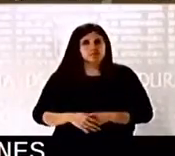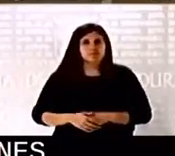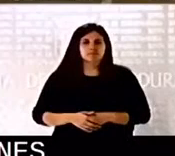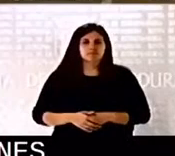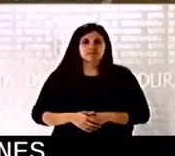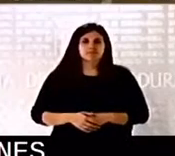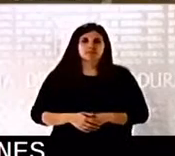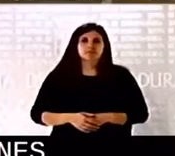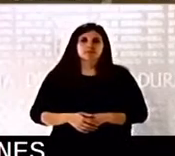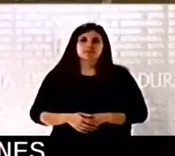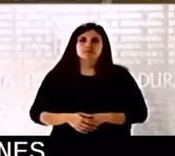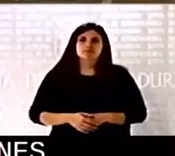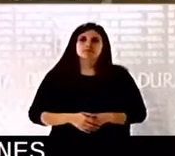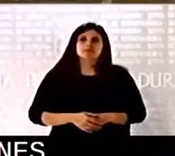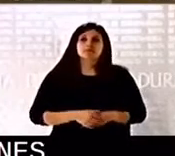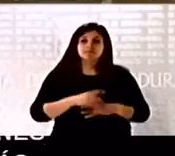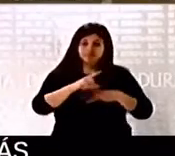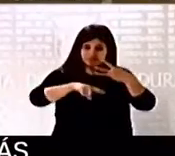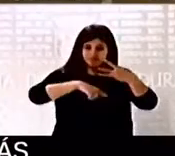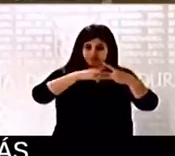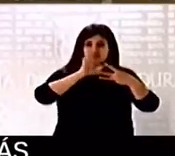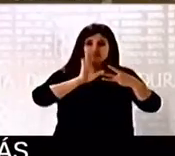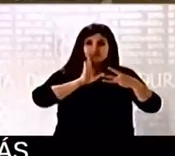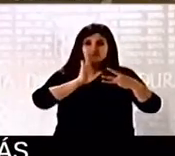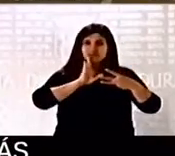Estos son los 3 hechos más importantes